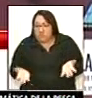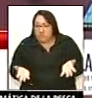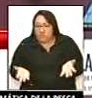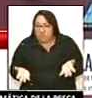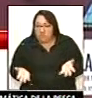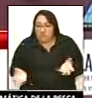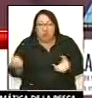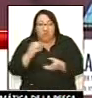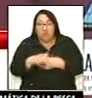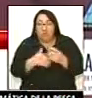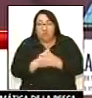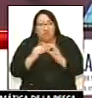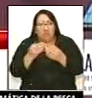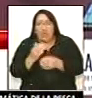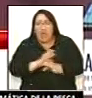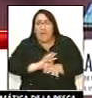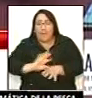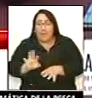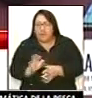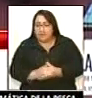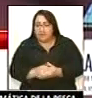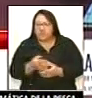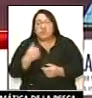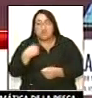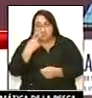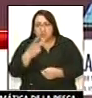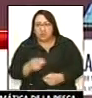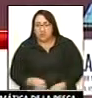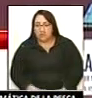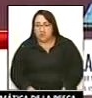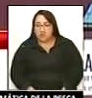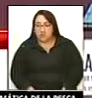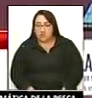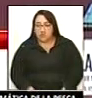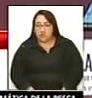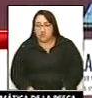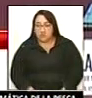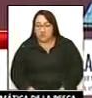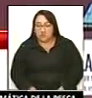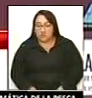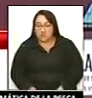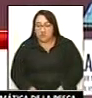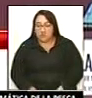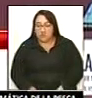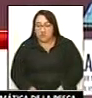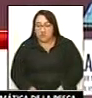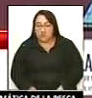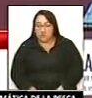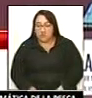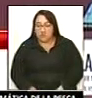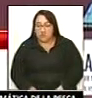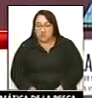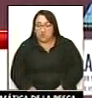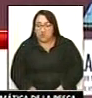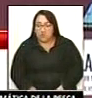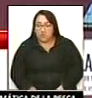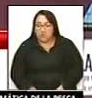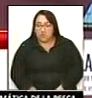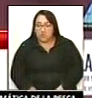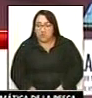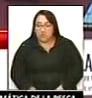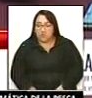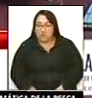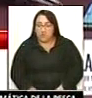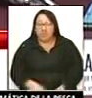involucrar a todo su entorno. Ese es el tema que también tenemos que ver. Acá nos han pedido el detalle absolutamente de todo. ¿Quién es Proética y quién es